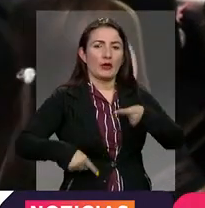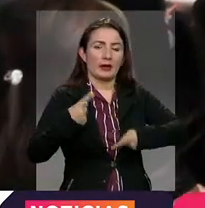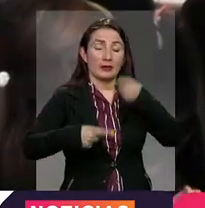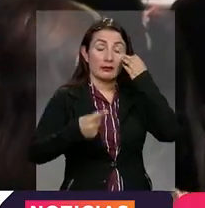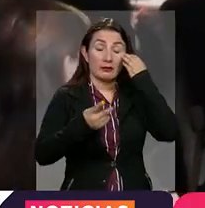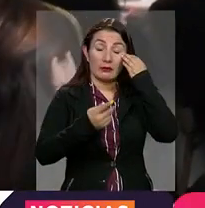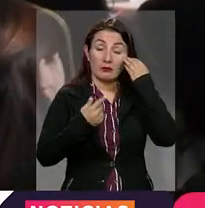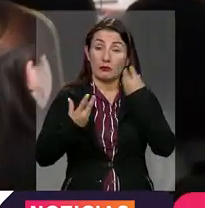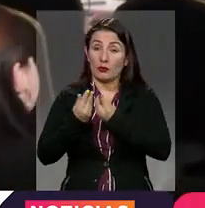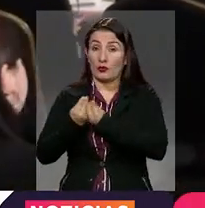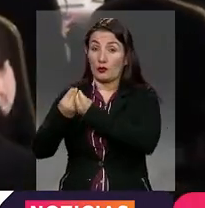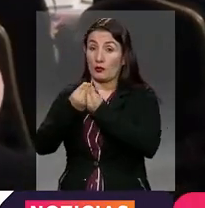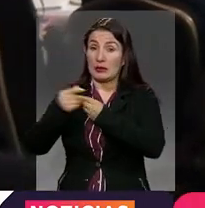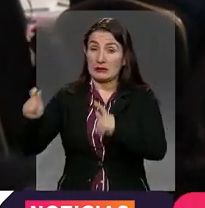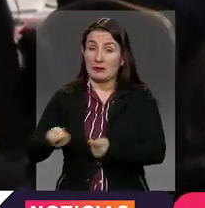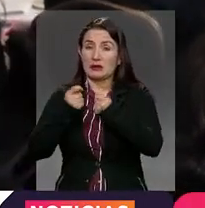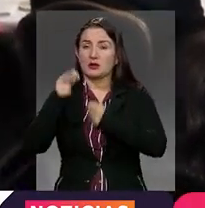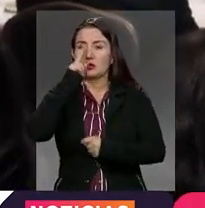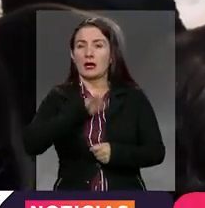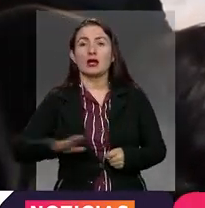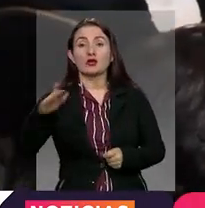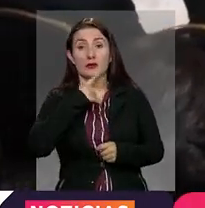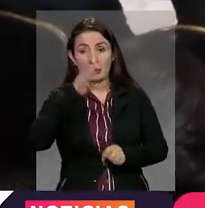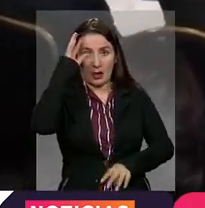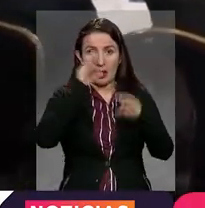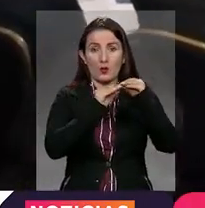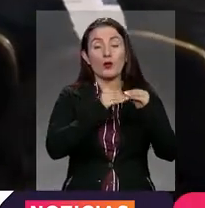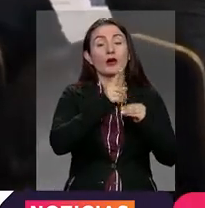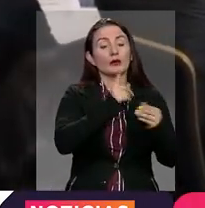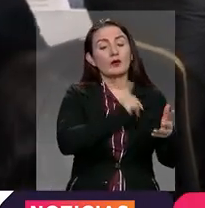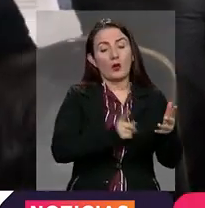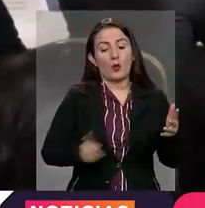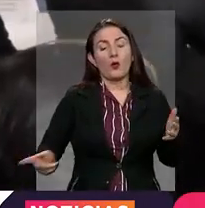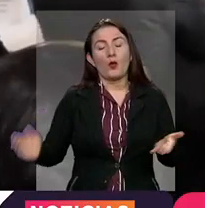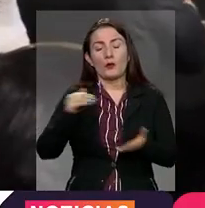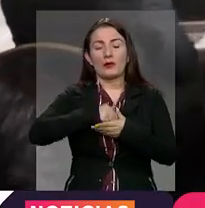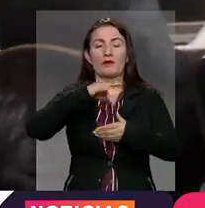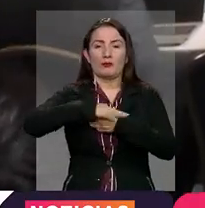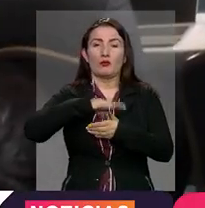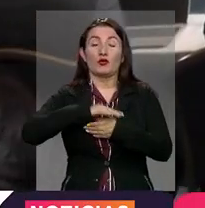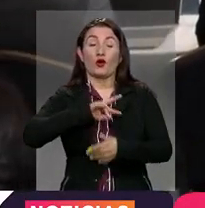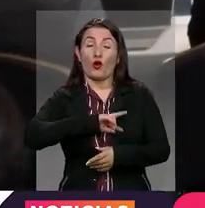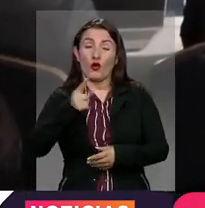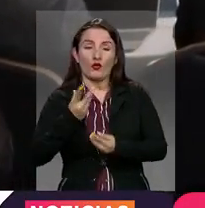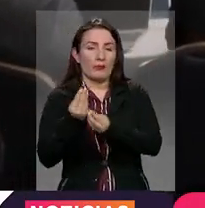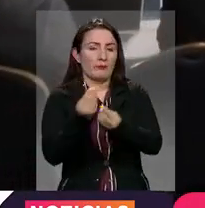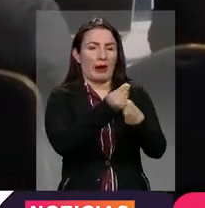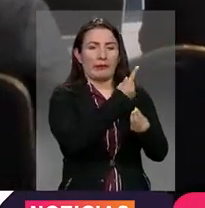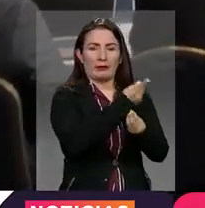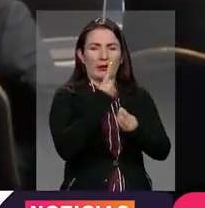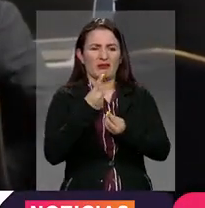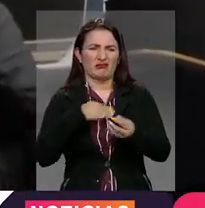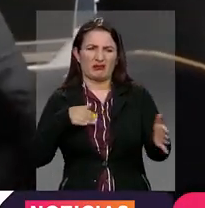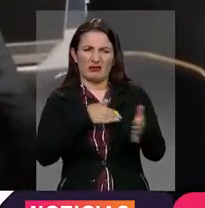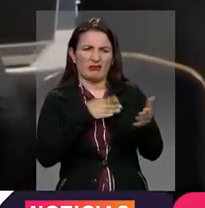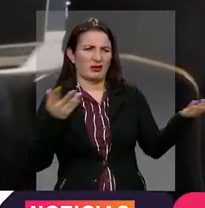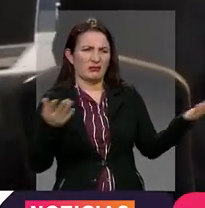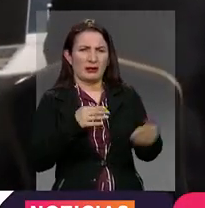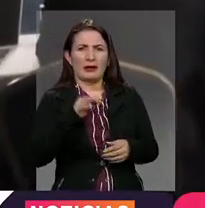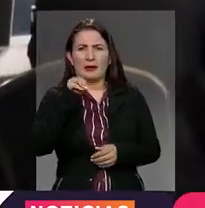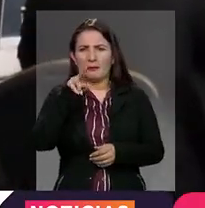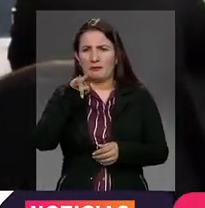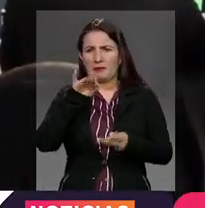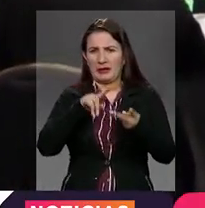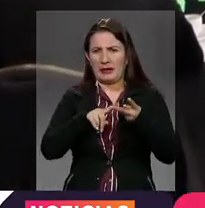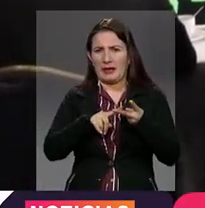el Movimiento de Salvación Nacional solicitó, está de acuerdo con ese reconteo de votos, pero por su parte, otros partidos están en contra, como lo son Mira,